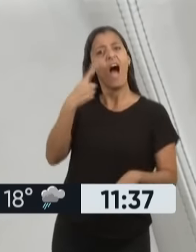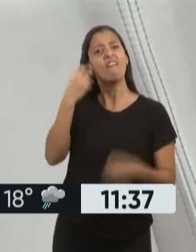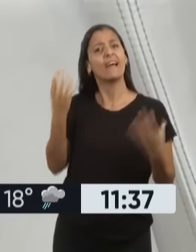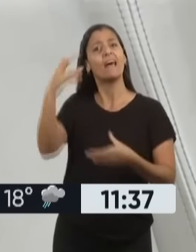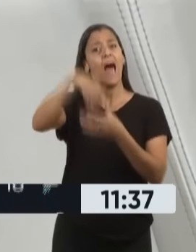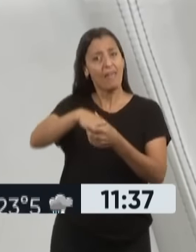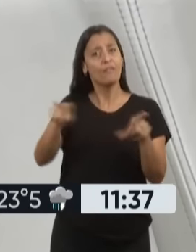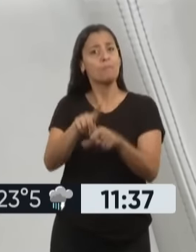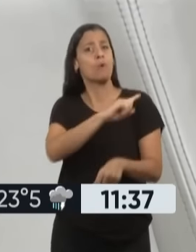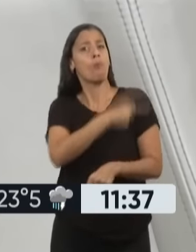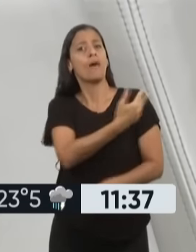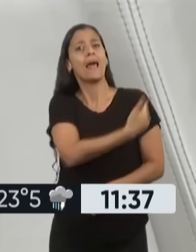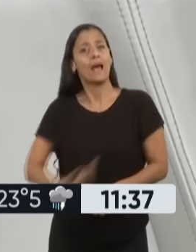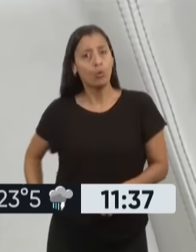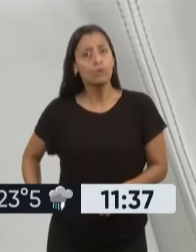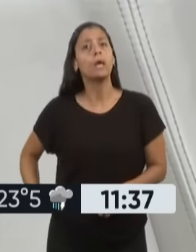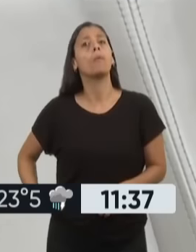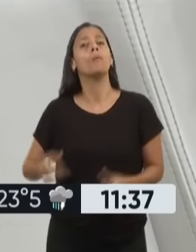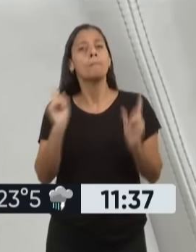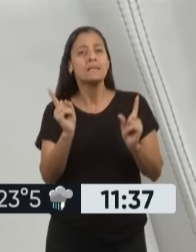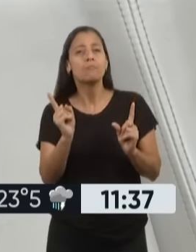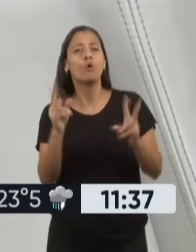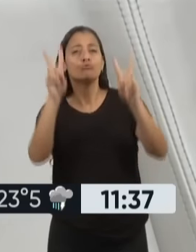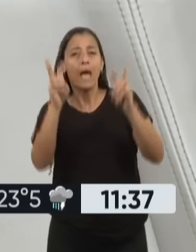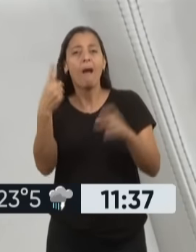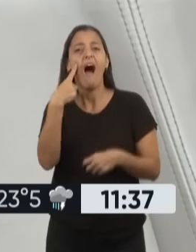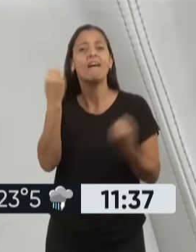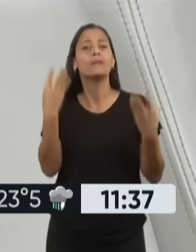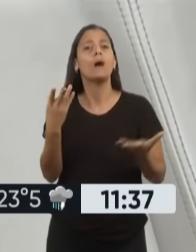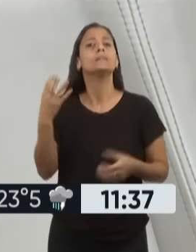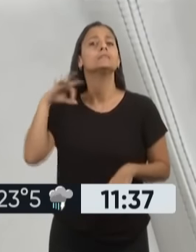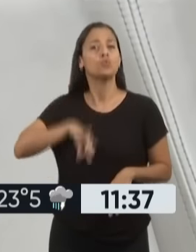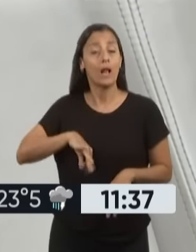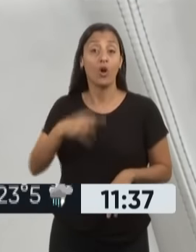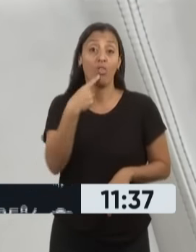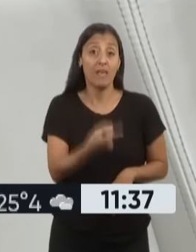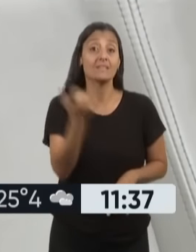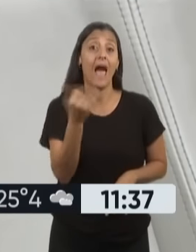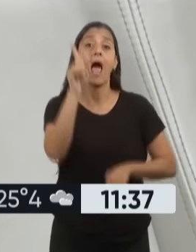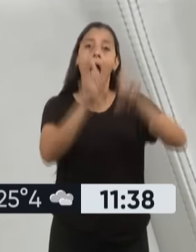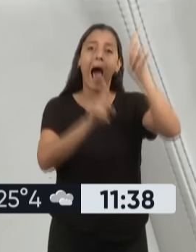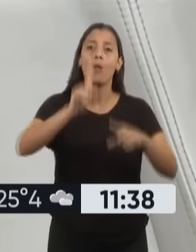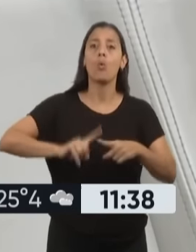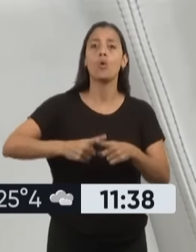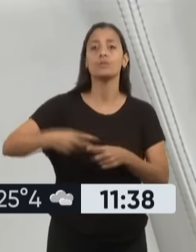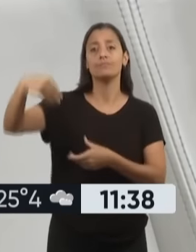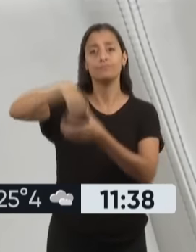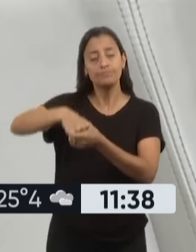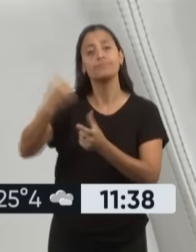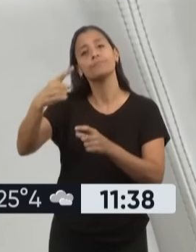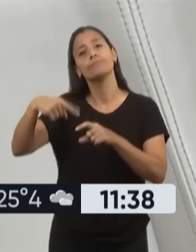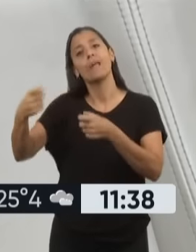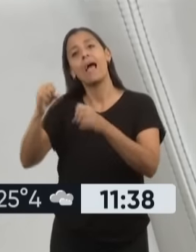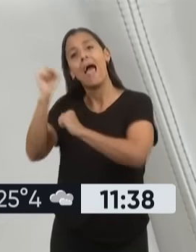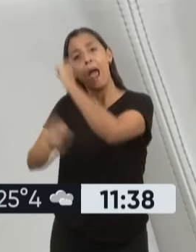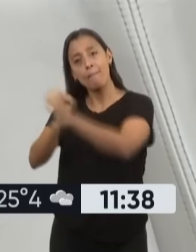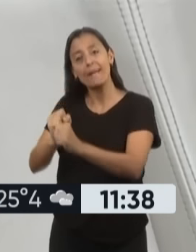ejecutivo normar el tema de los salarios porque por ejemplo se dice que hay funcionarios de empresas descentralizadas